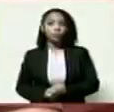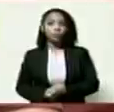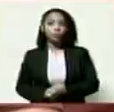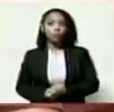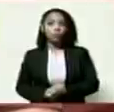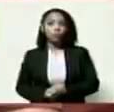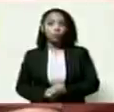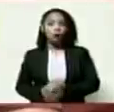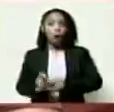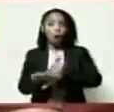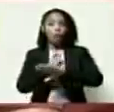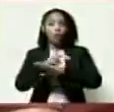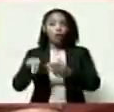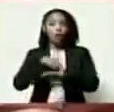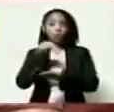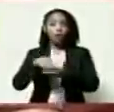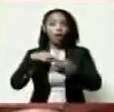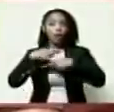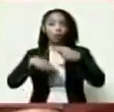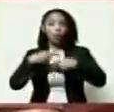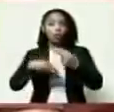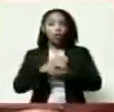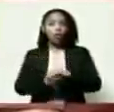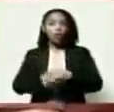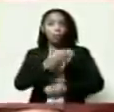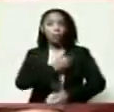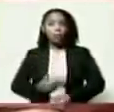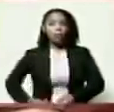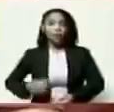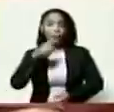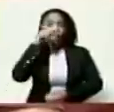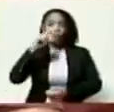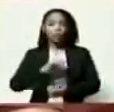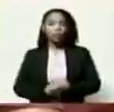El gobierno nacional, el gobierno revolucionario, el gobierno del presidente Nicolás Maduro,